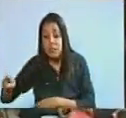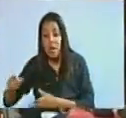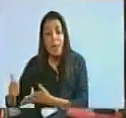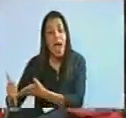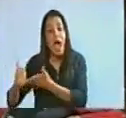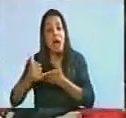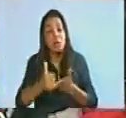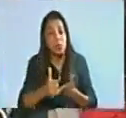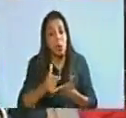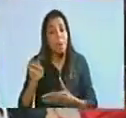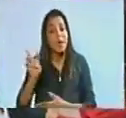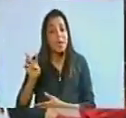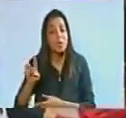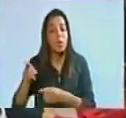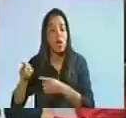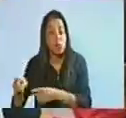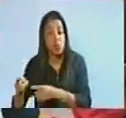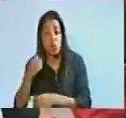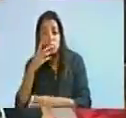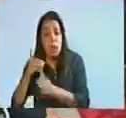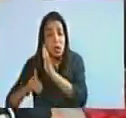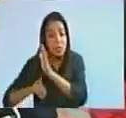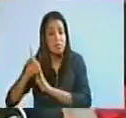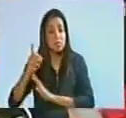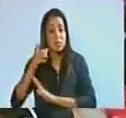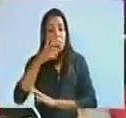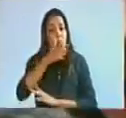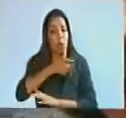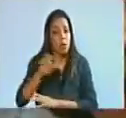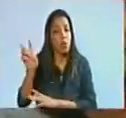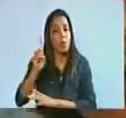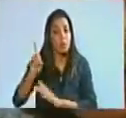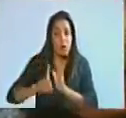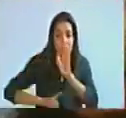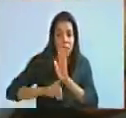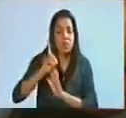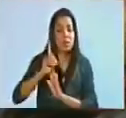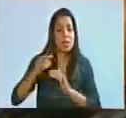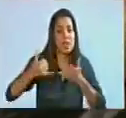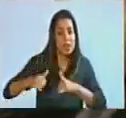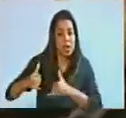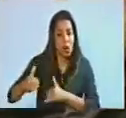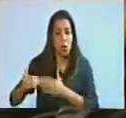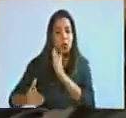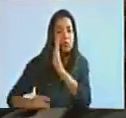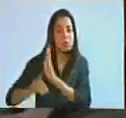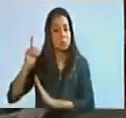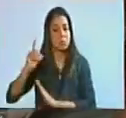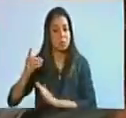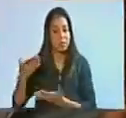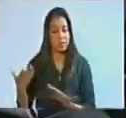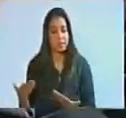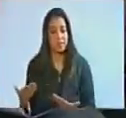colaborar por su bien, por el del país, por el de sus hijos.